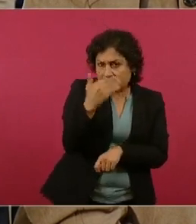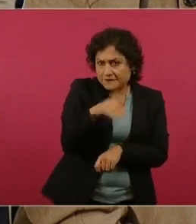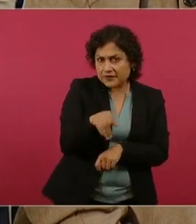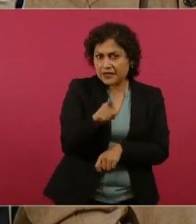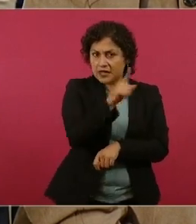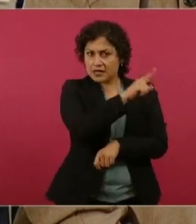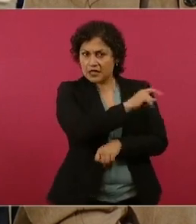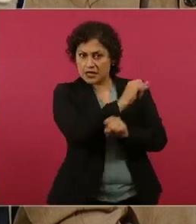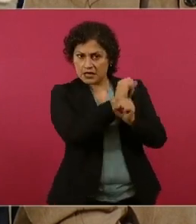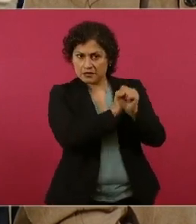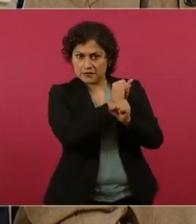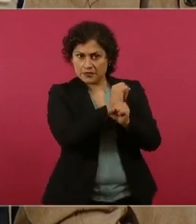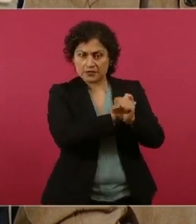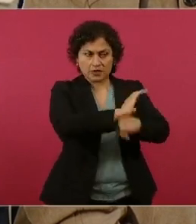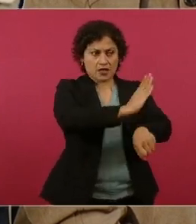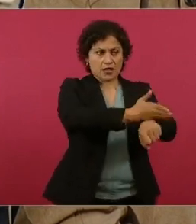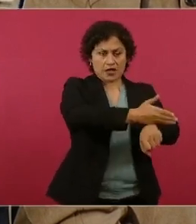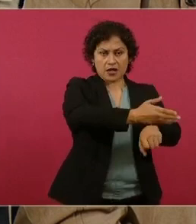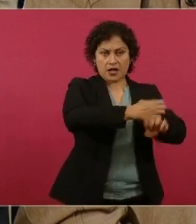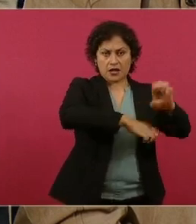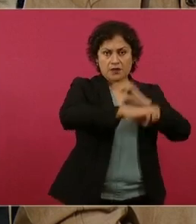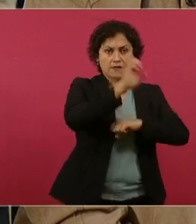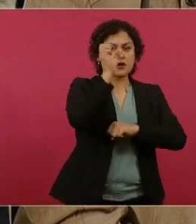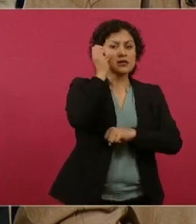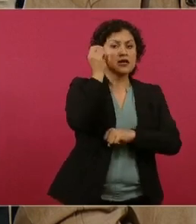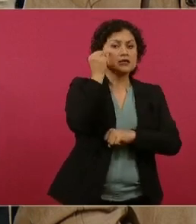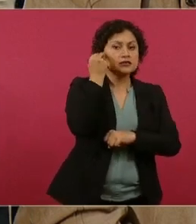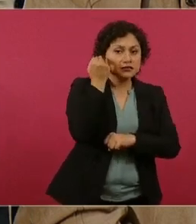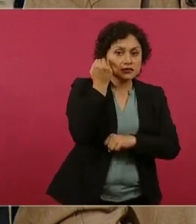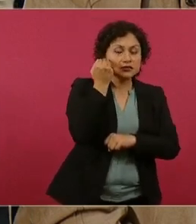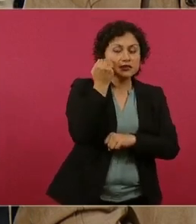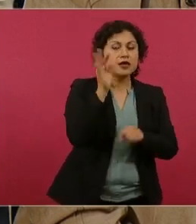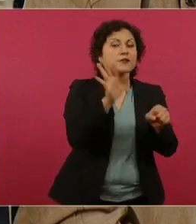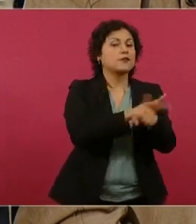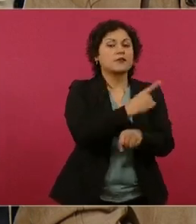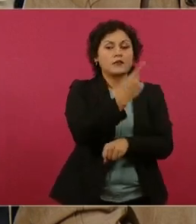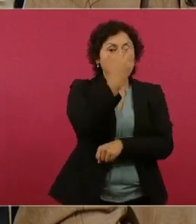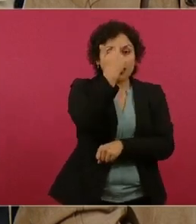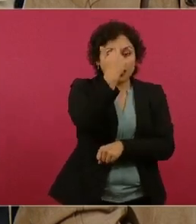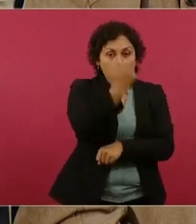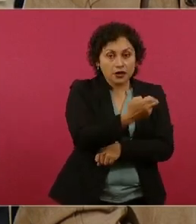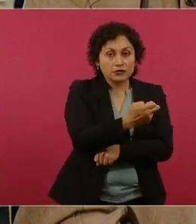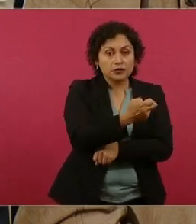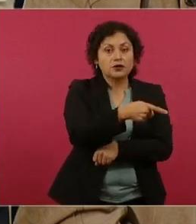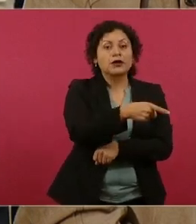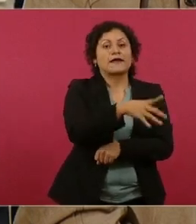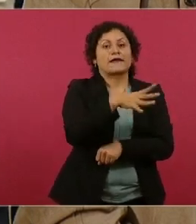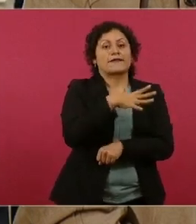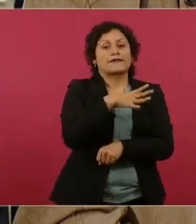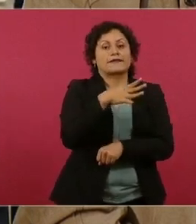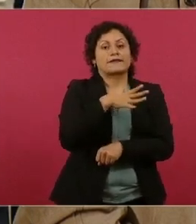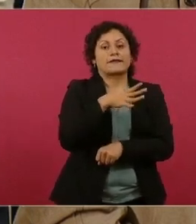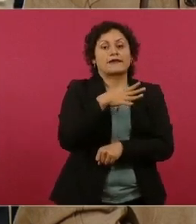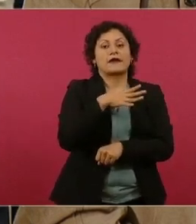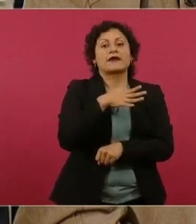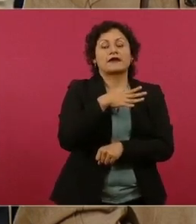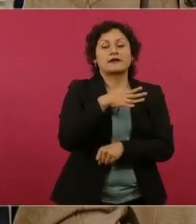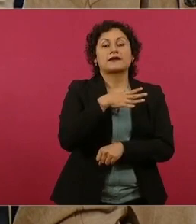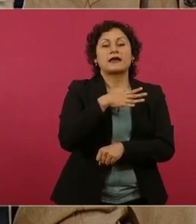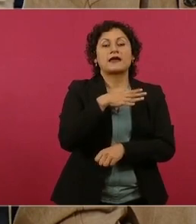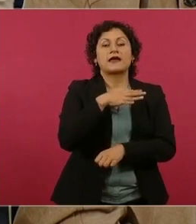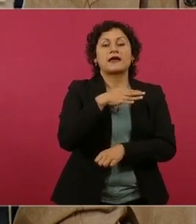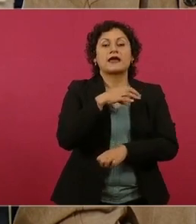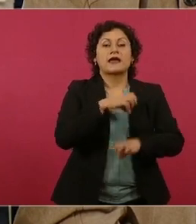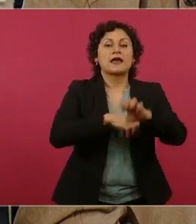investigación o algo para sancionar a estas empresas chinas por el equipamiento de la proliferación internacional para